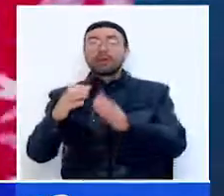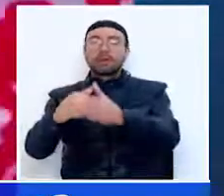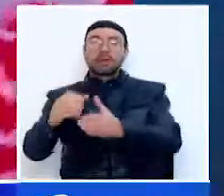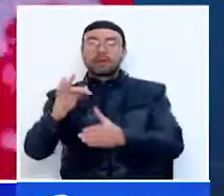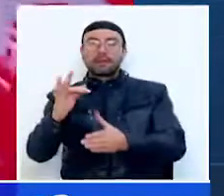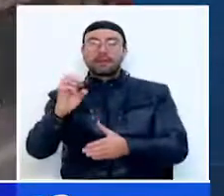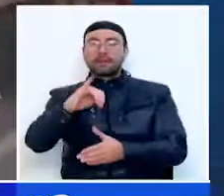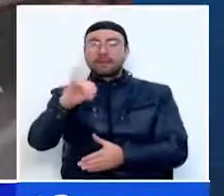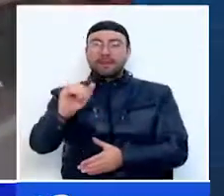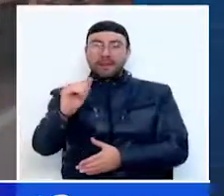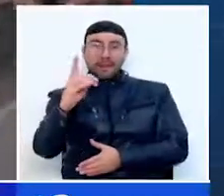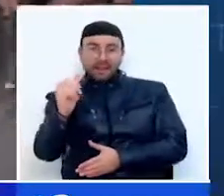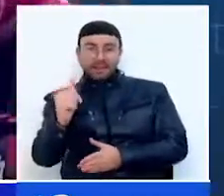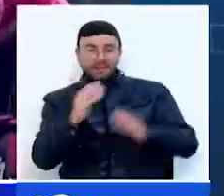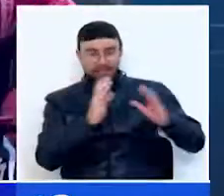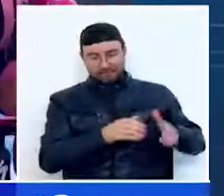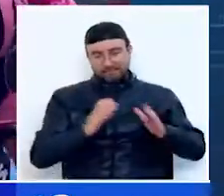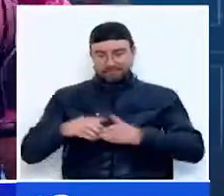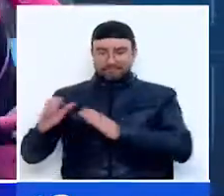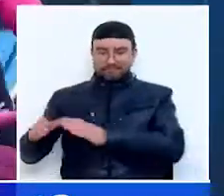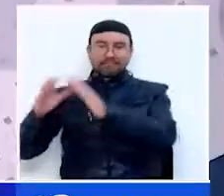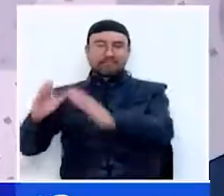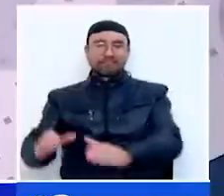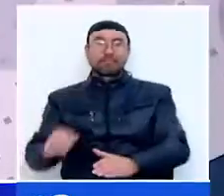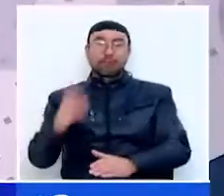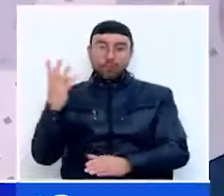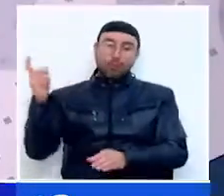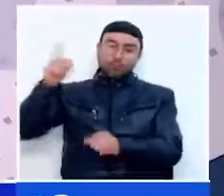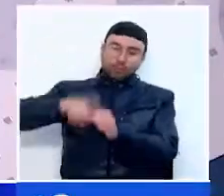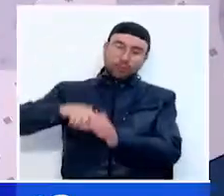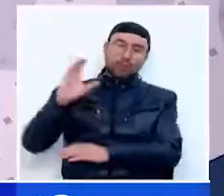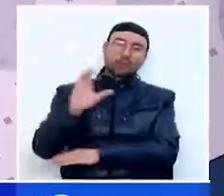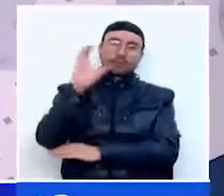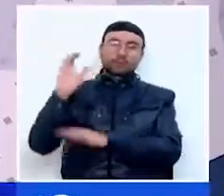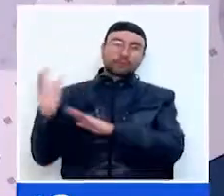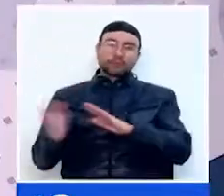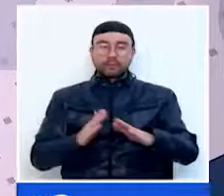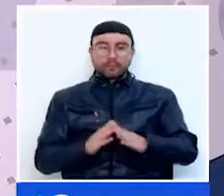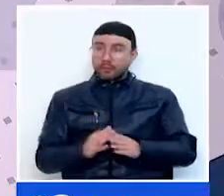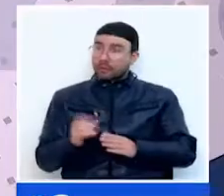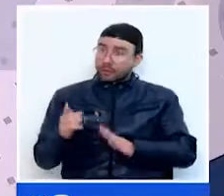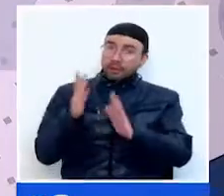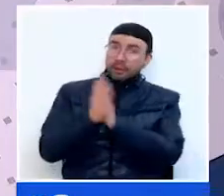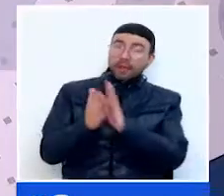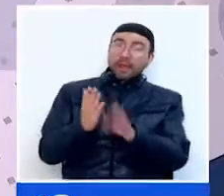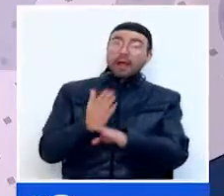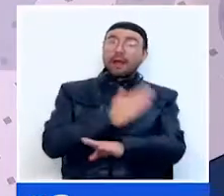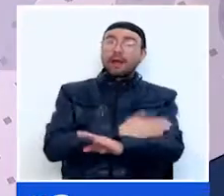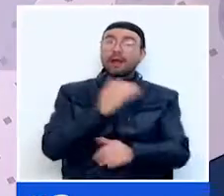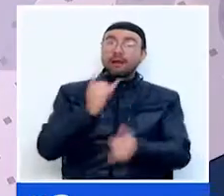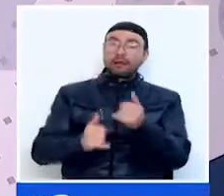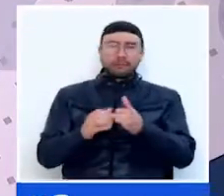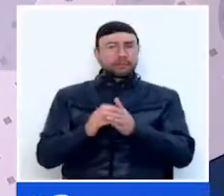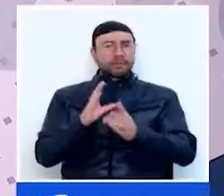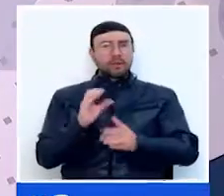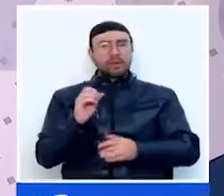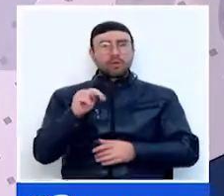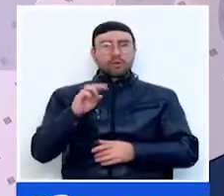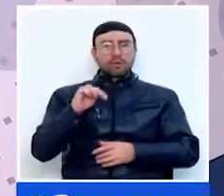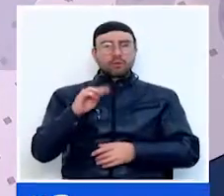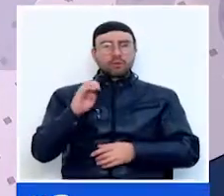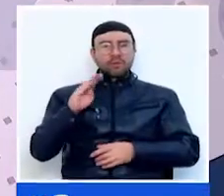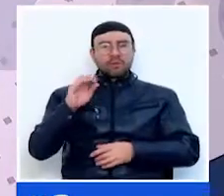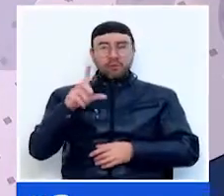será uno de los gregarios del equipo Astana. Uno de los datos importantes al cierre, la Conmebol oficializó